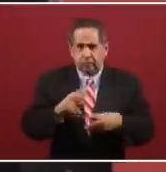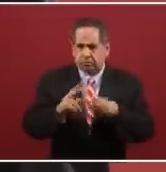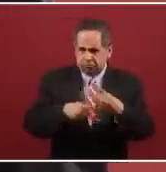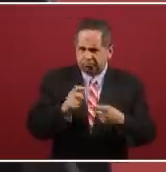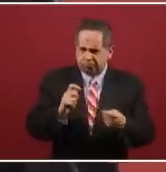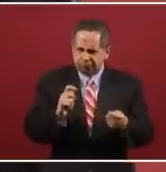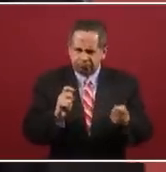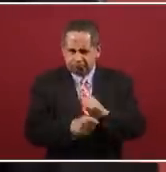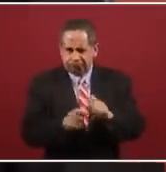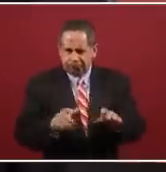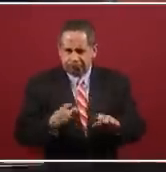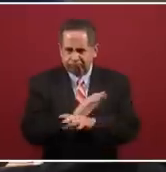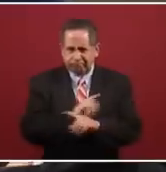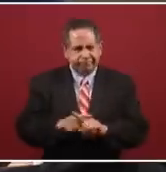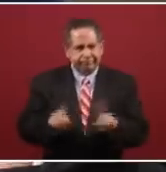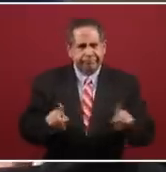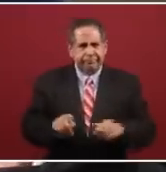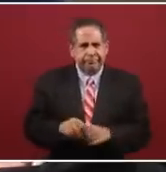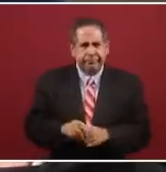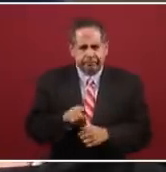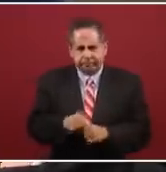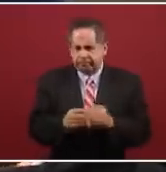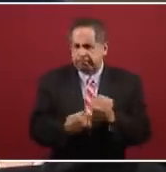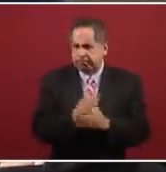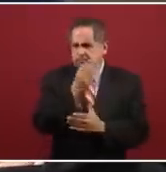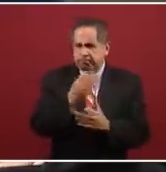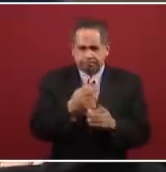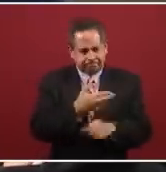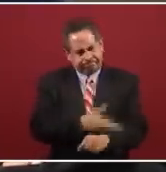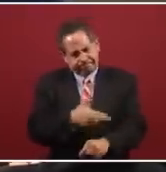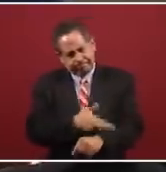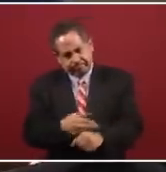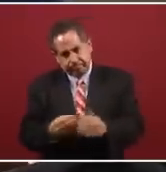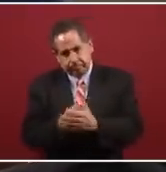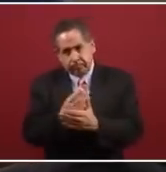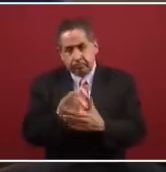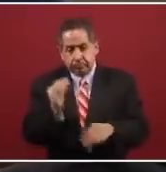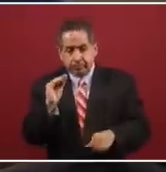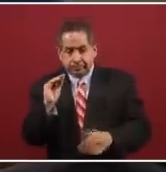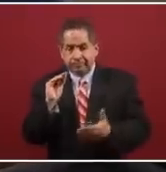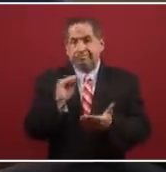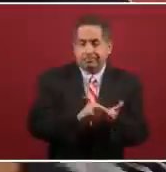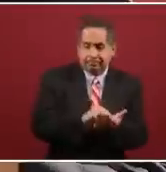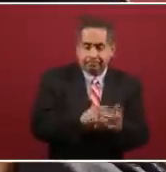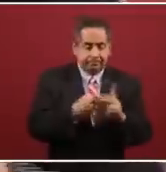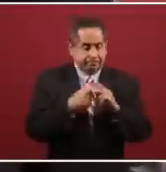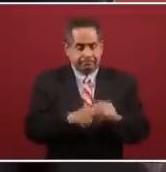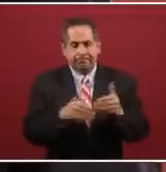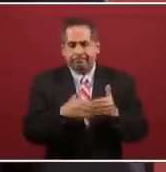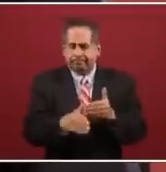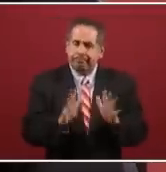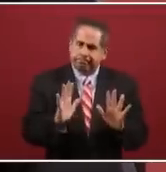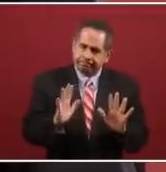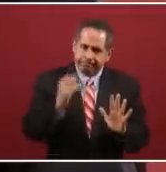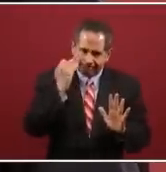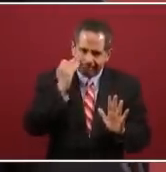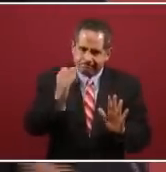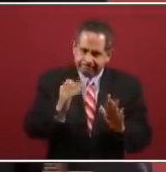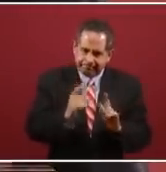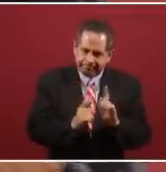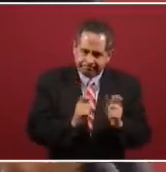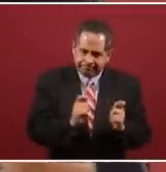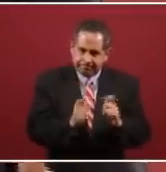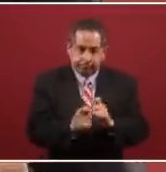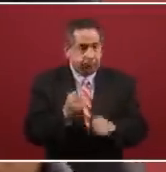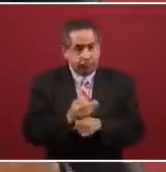distinto. O sea, esto es nuevo, pero la implementación nos lleva un poco de tiempo.